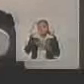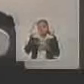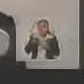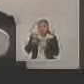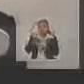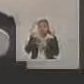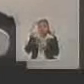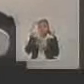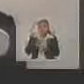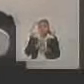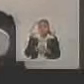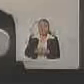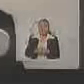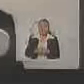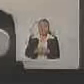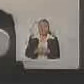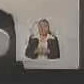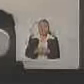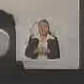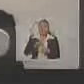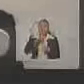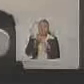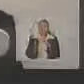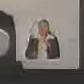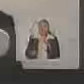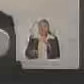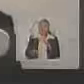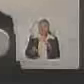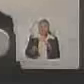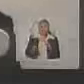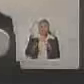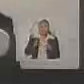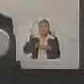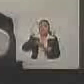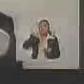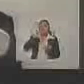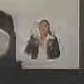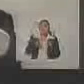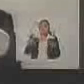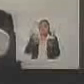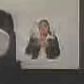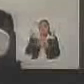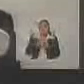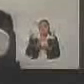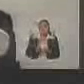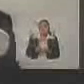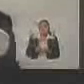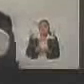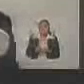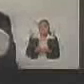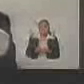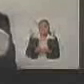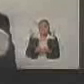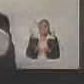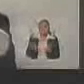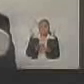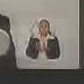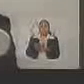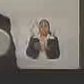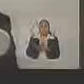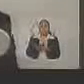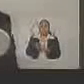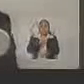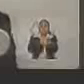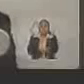internet, siu.mx. El último punto es el que más me parece relevante. Es un programa de formación de ciudadanía.